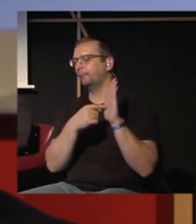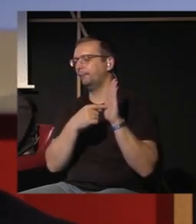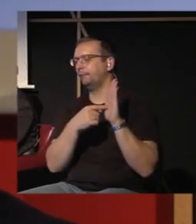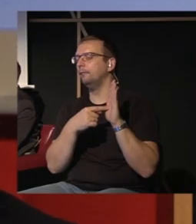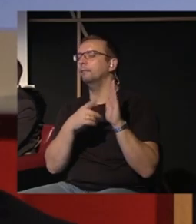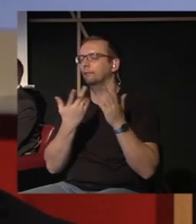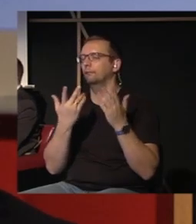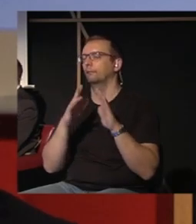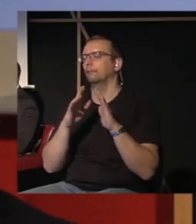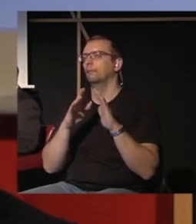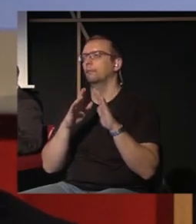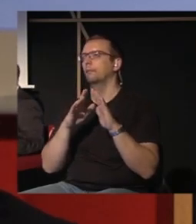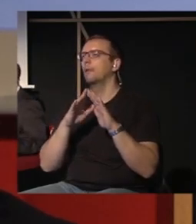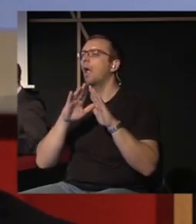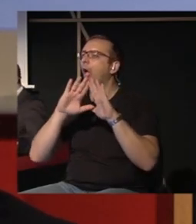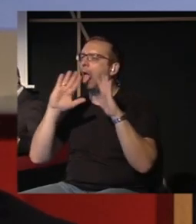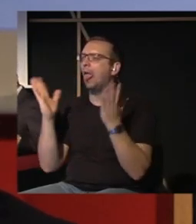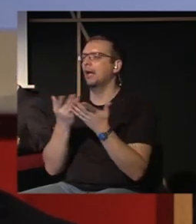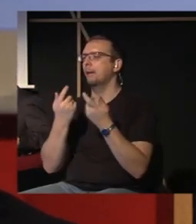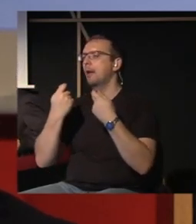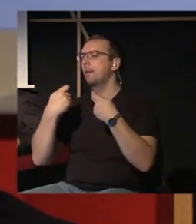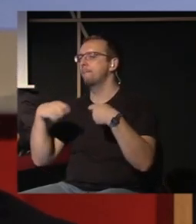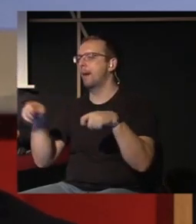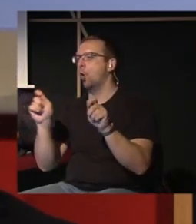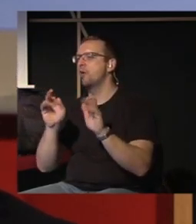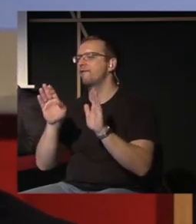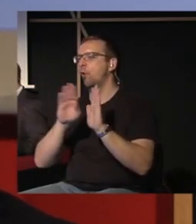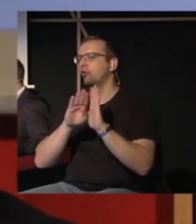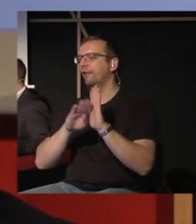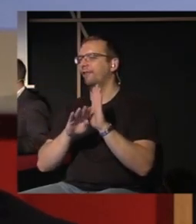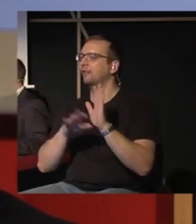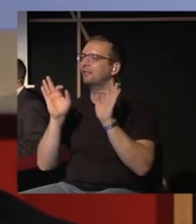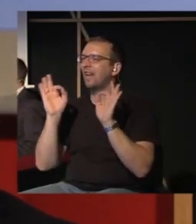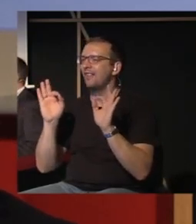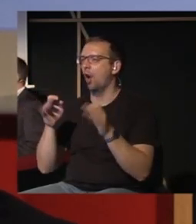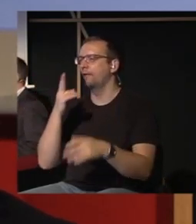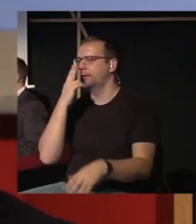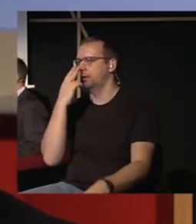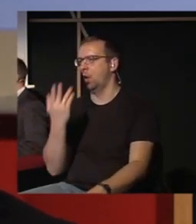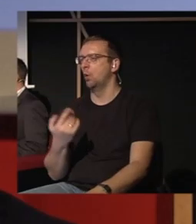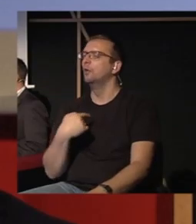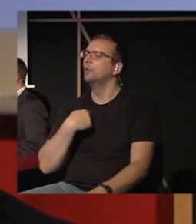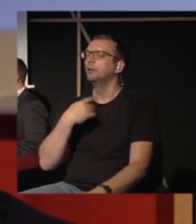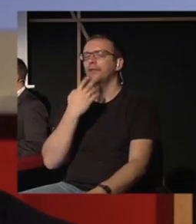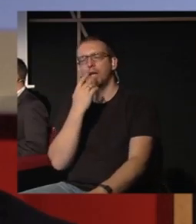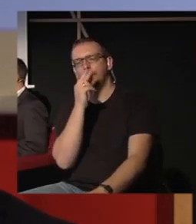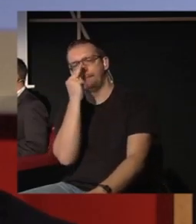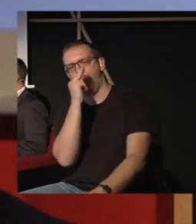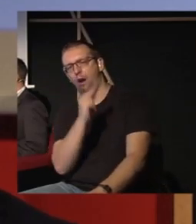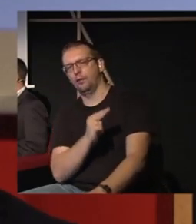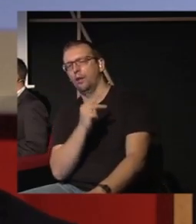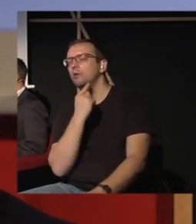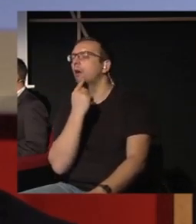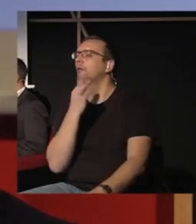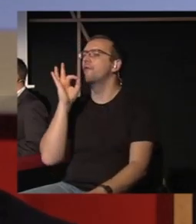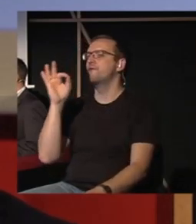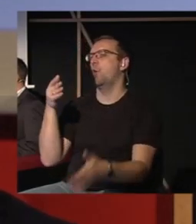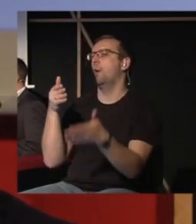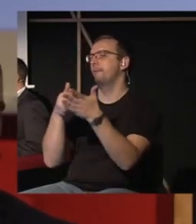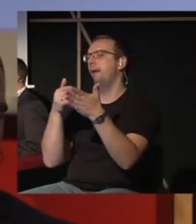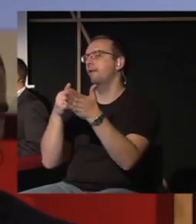Yo utilizo mucho la guía que pone a nuestra disposición CAFE, para evitar sobre todo el tema de barreras arquitectónicas,